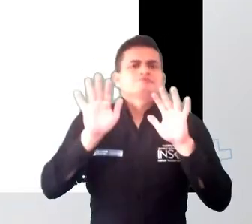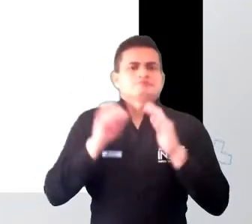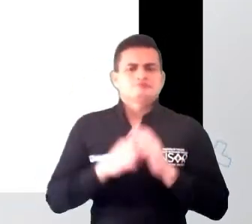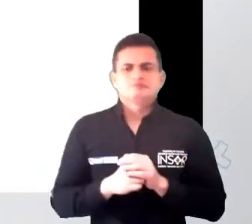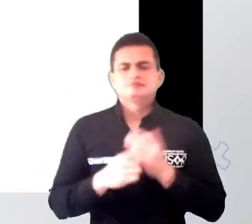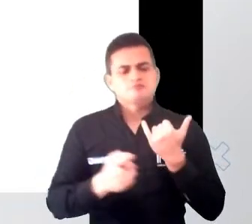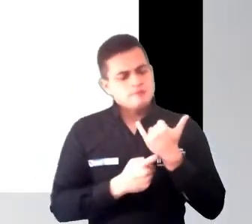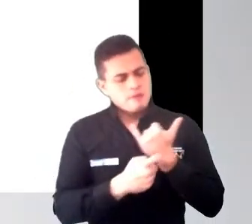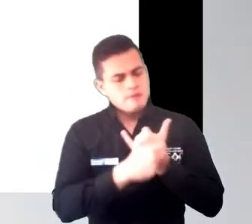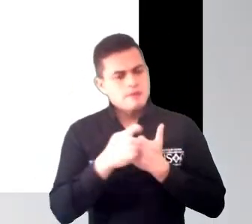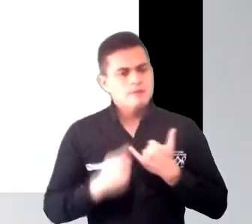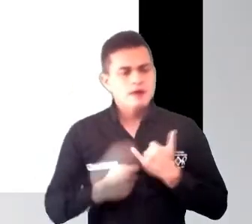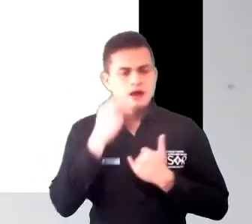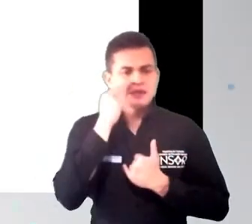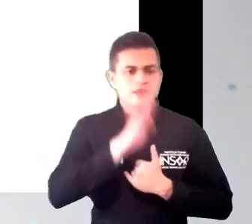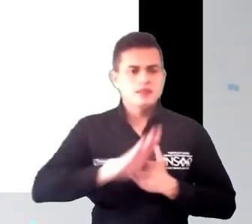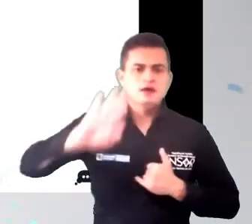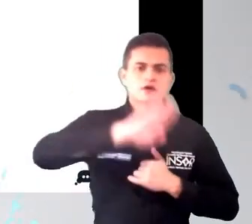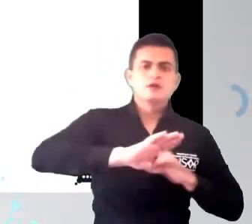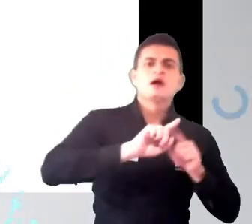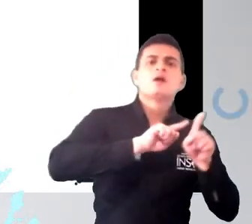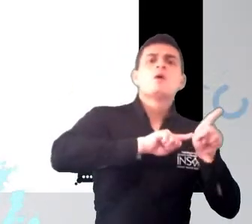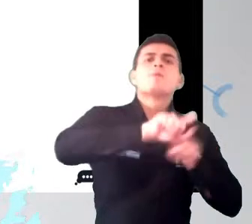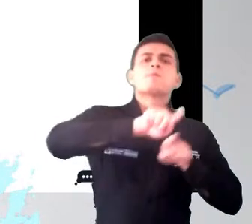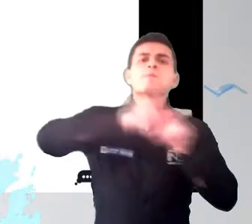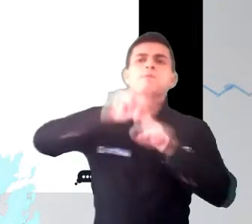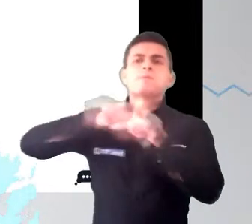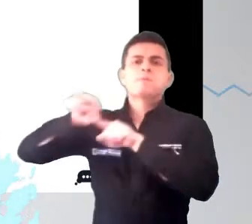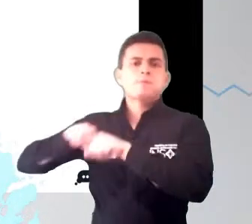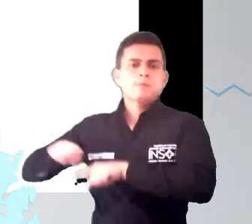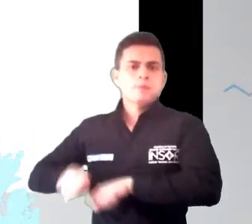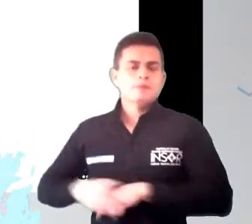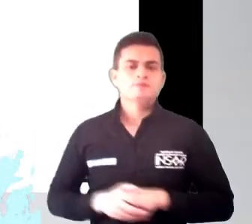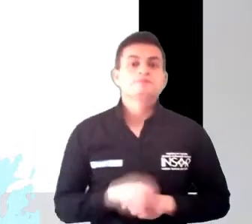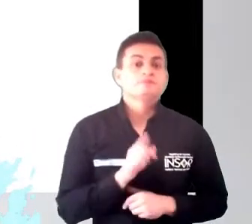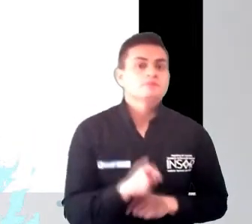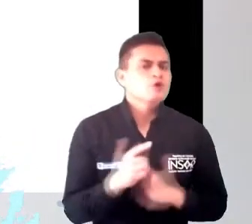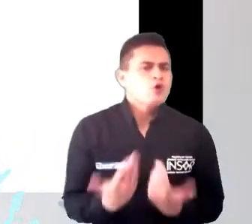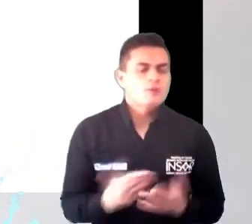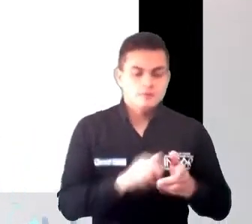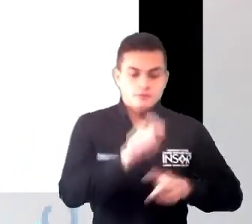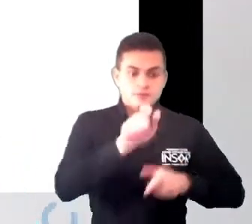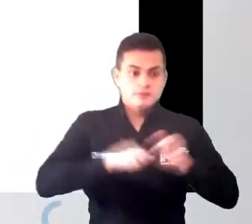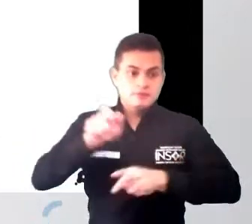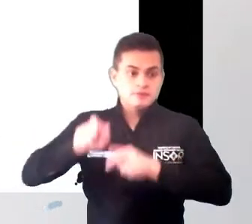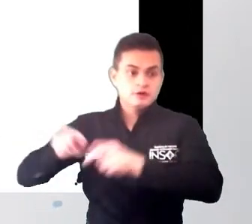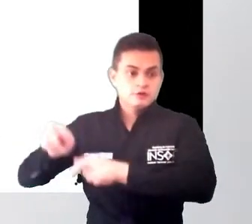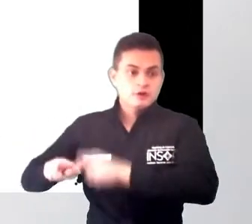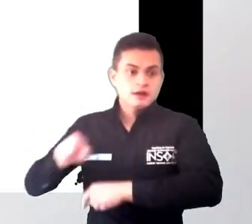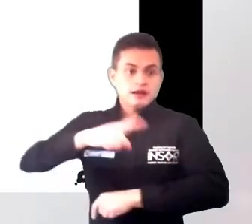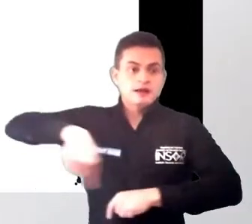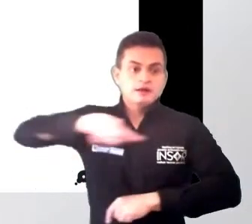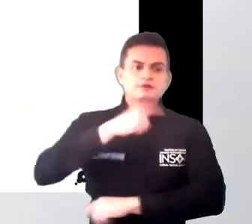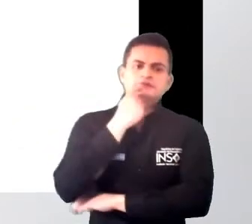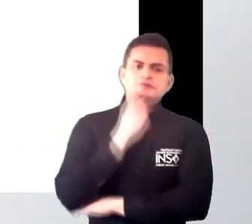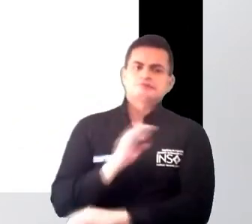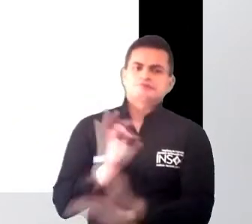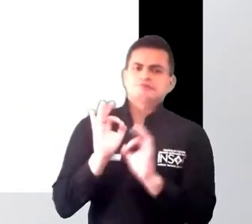Y lo que hace la gente también es muy grande. Entonces, me alegra mucho